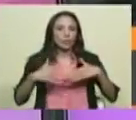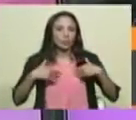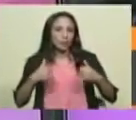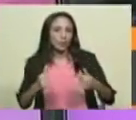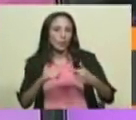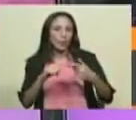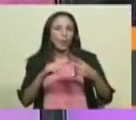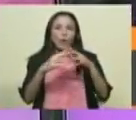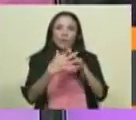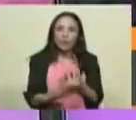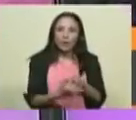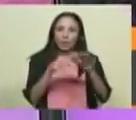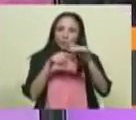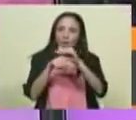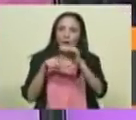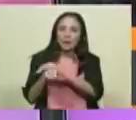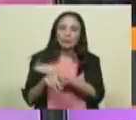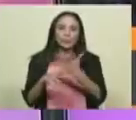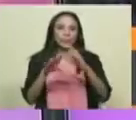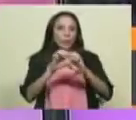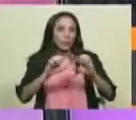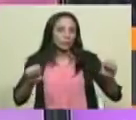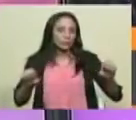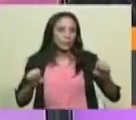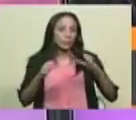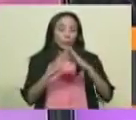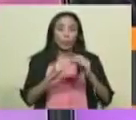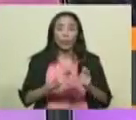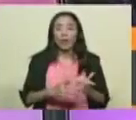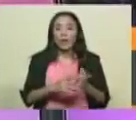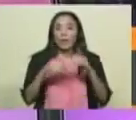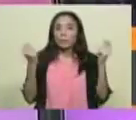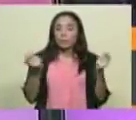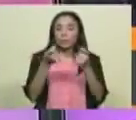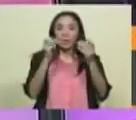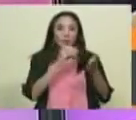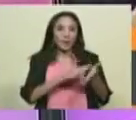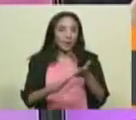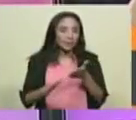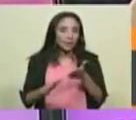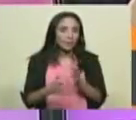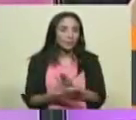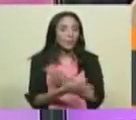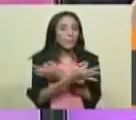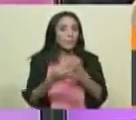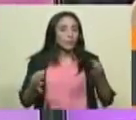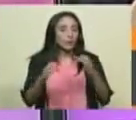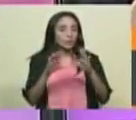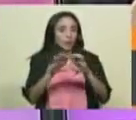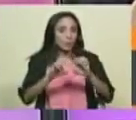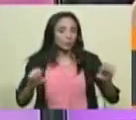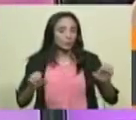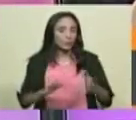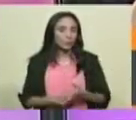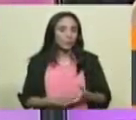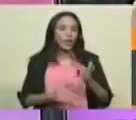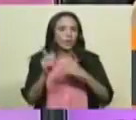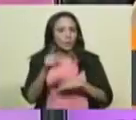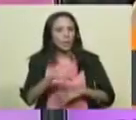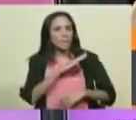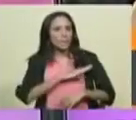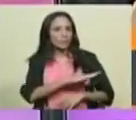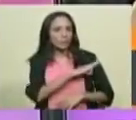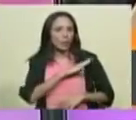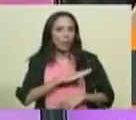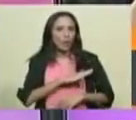atención de la educación a través de la educación pública, gratuita y de calidad, y a través de las misiones educativas, Misión